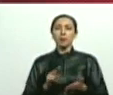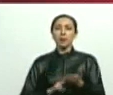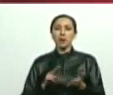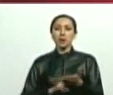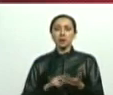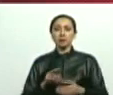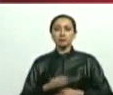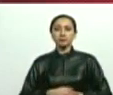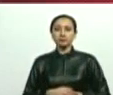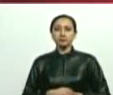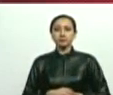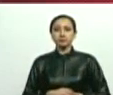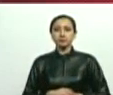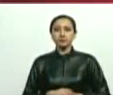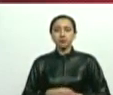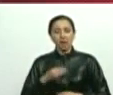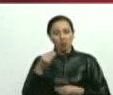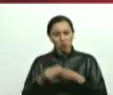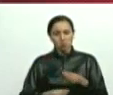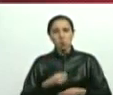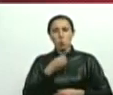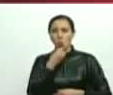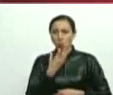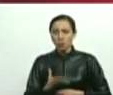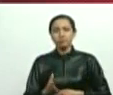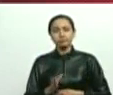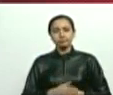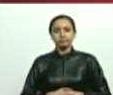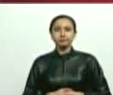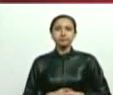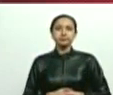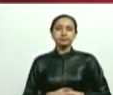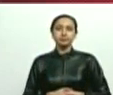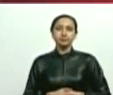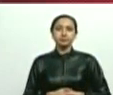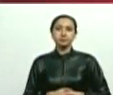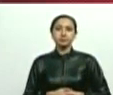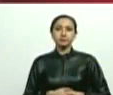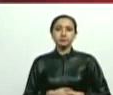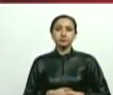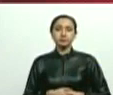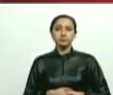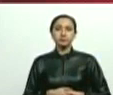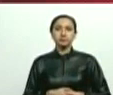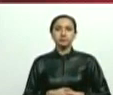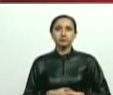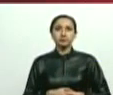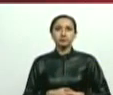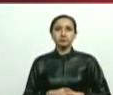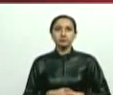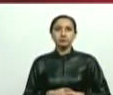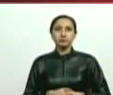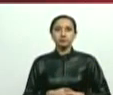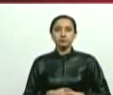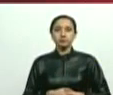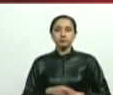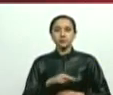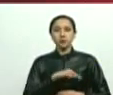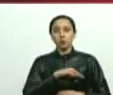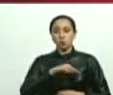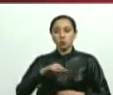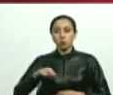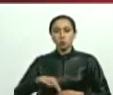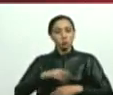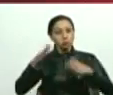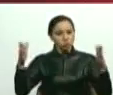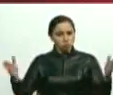que esto va a salir bien. que vamos a animar y